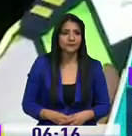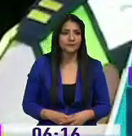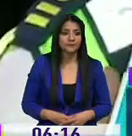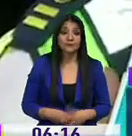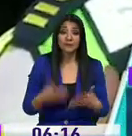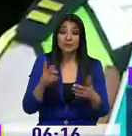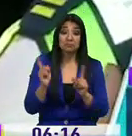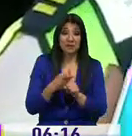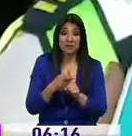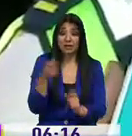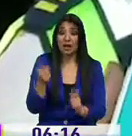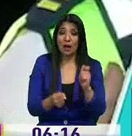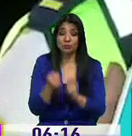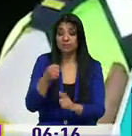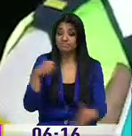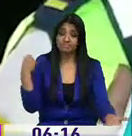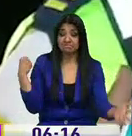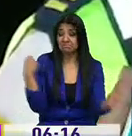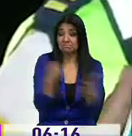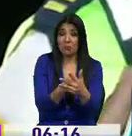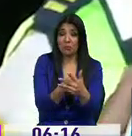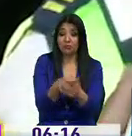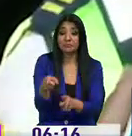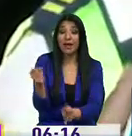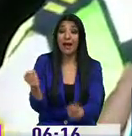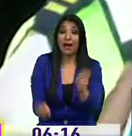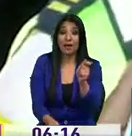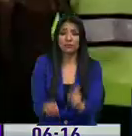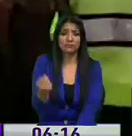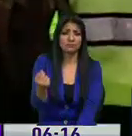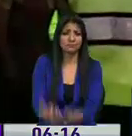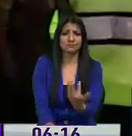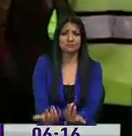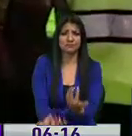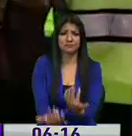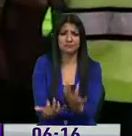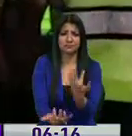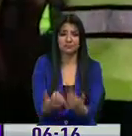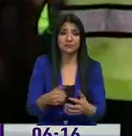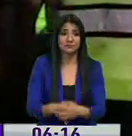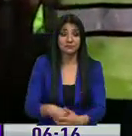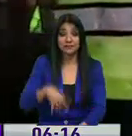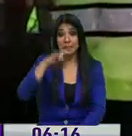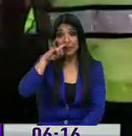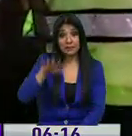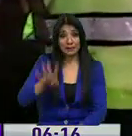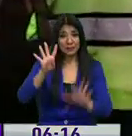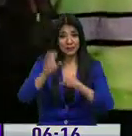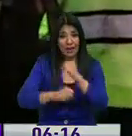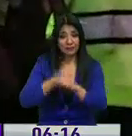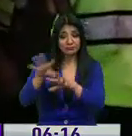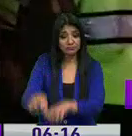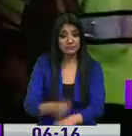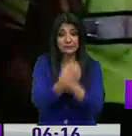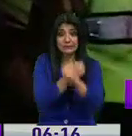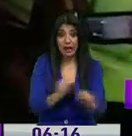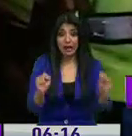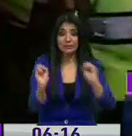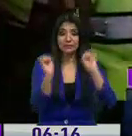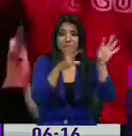impacto el vehículo auto tipo auto al menor que fue salvado lo trasladaron hasta el hospital